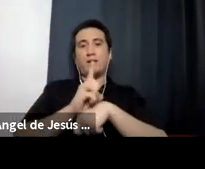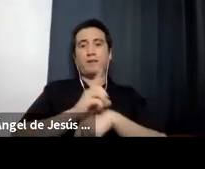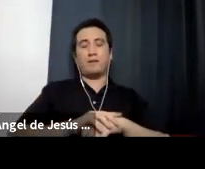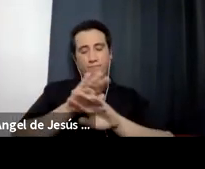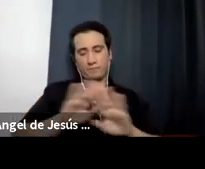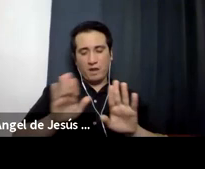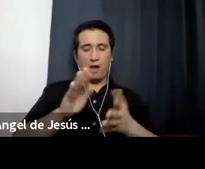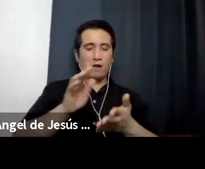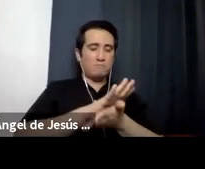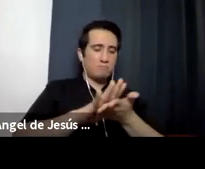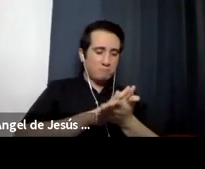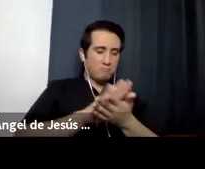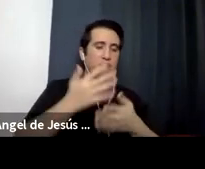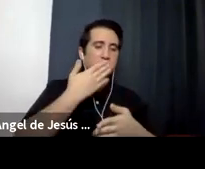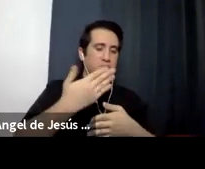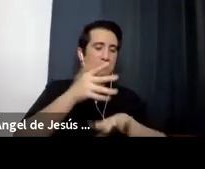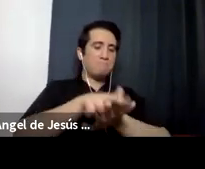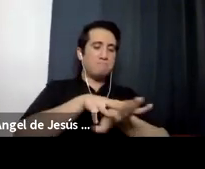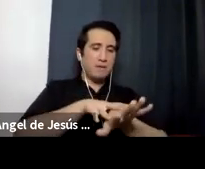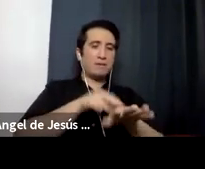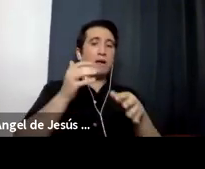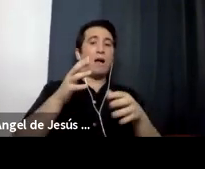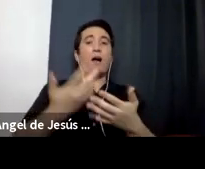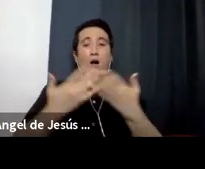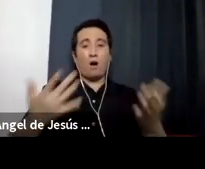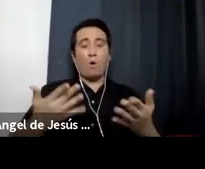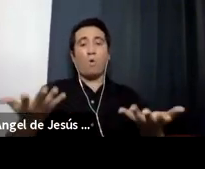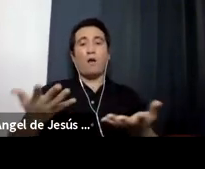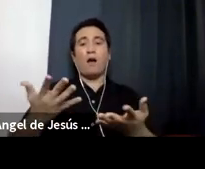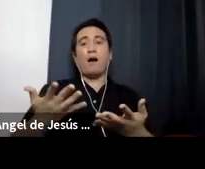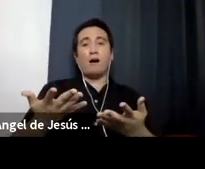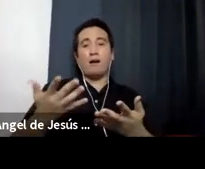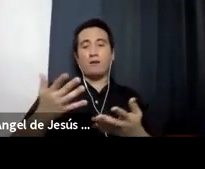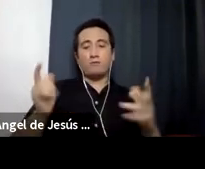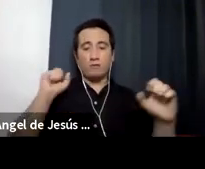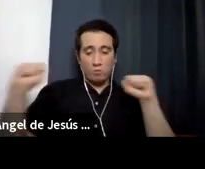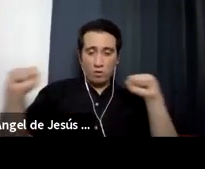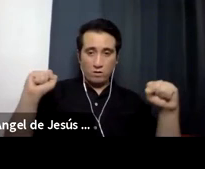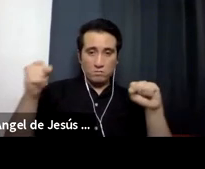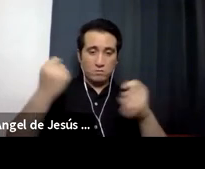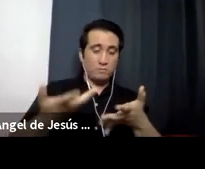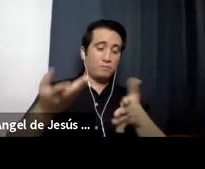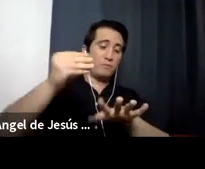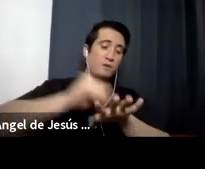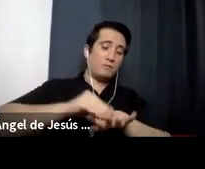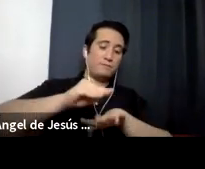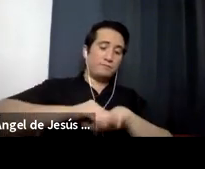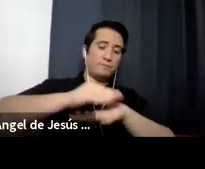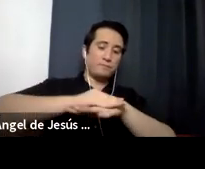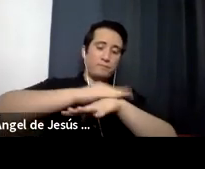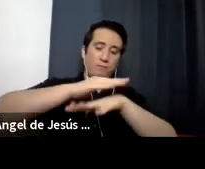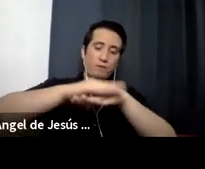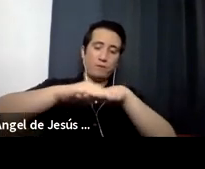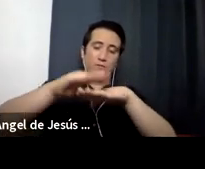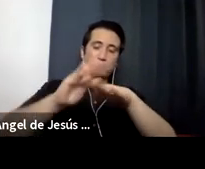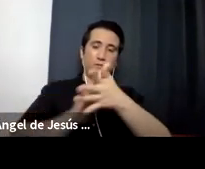agua tibia y jabón neutro, hay que secar todo el pie de manera muy cuidadosa. Si podemos tener una toallita como únicamente